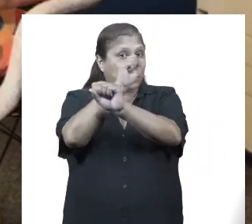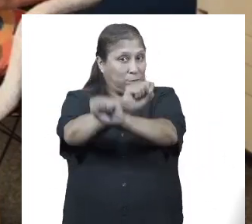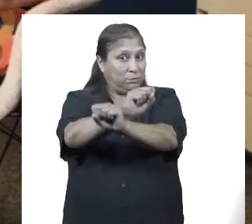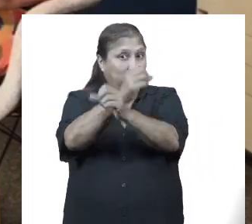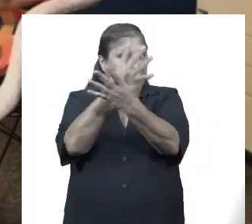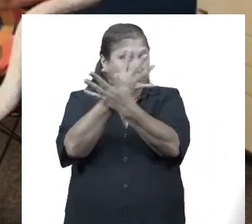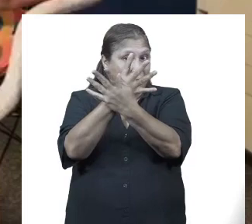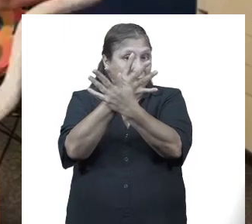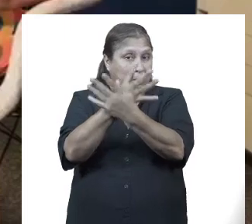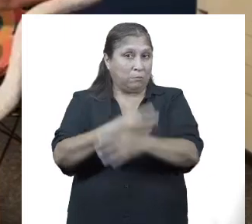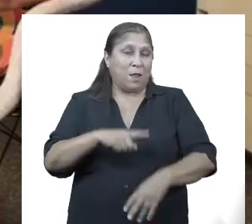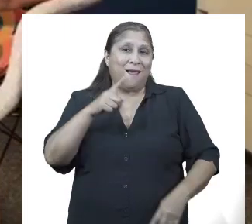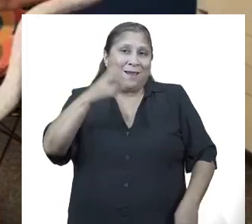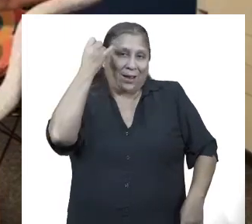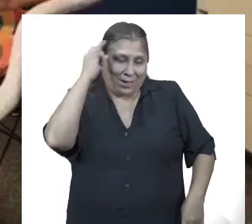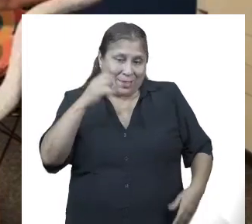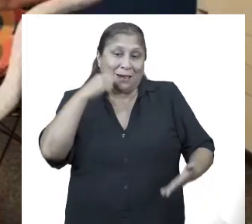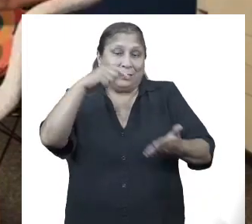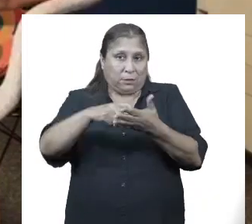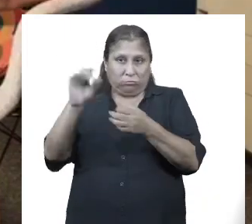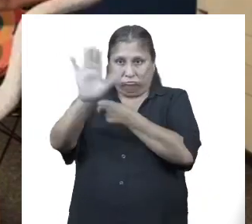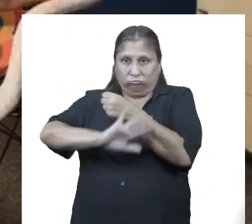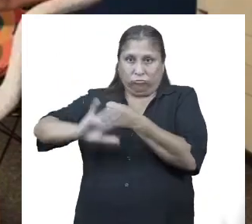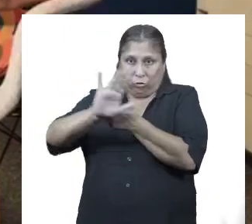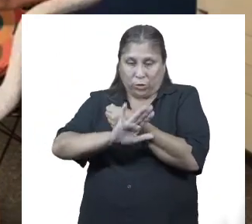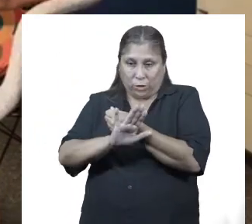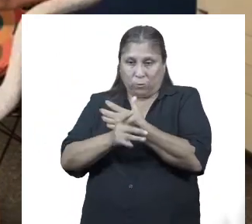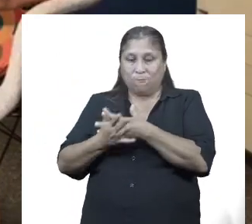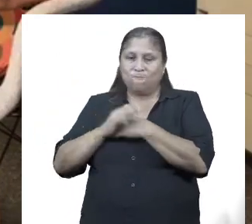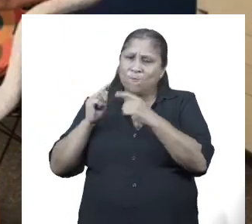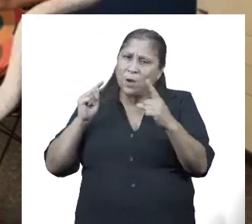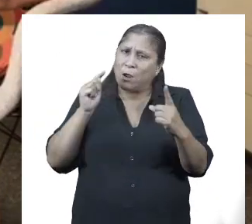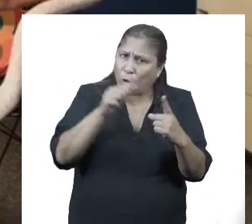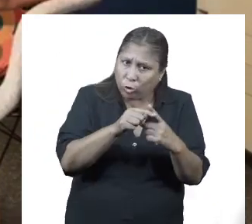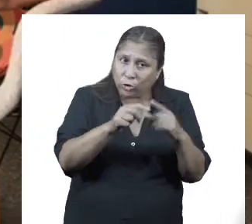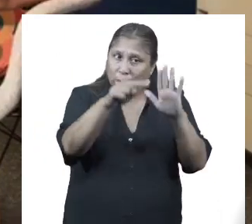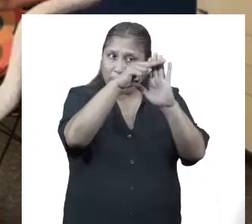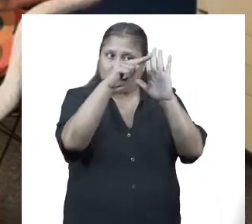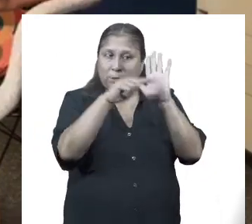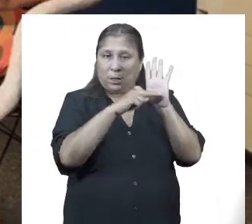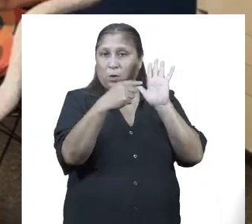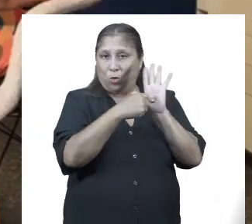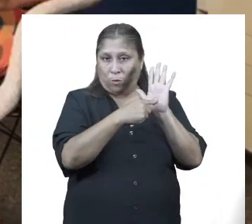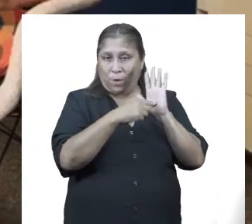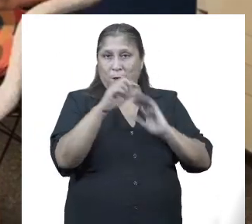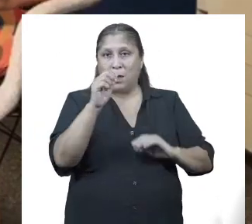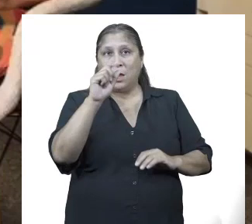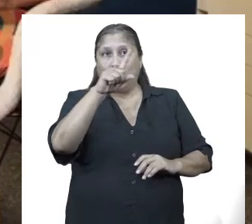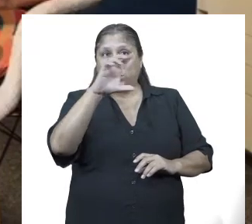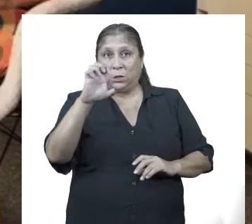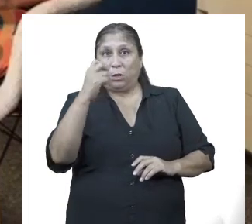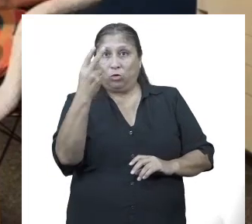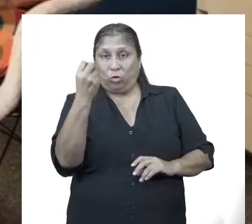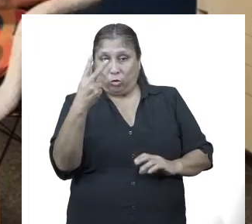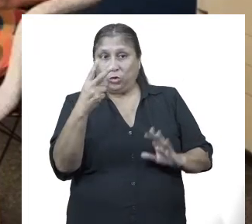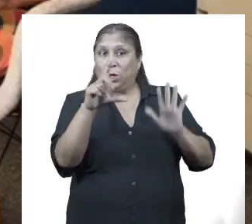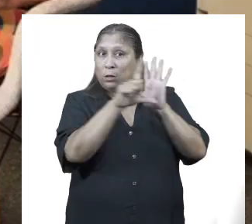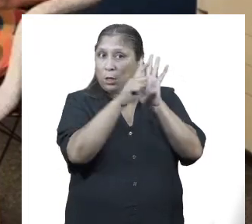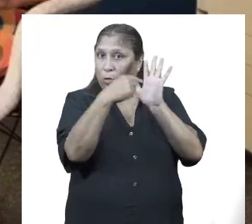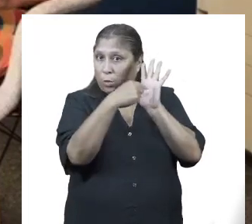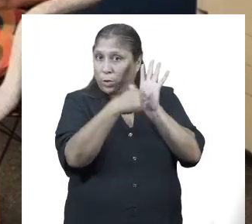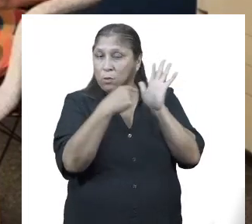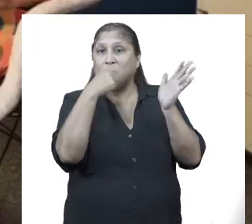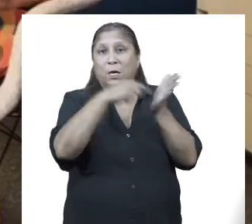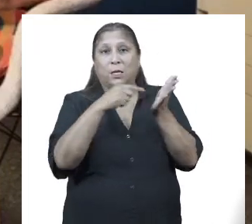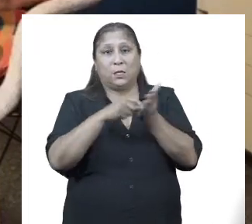Entonces, la idea es que este amparo se dirija contra esta norma legal, que es el artículo 112 del Código Penal, que regula el